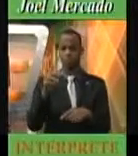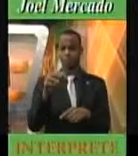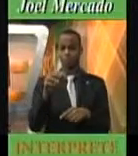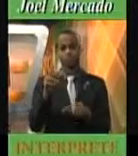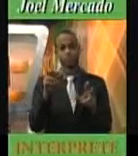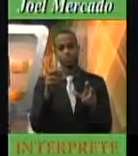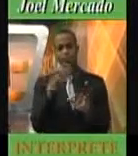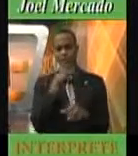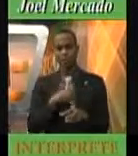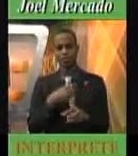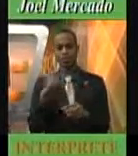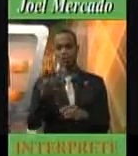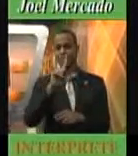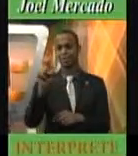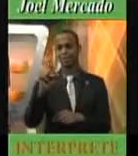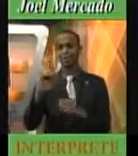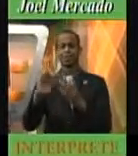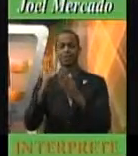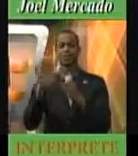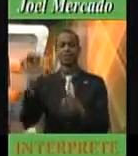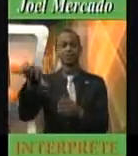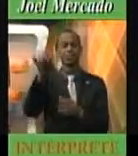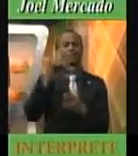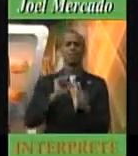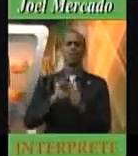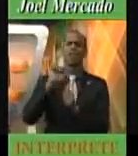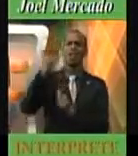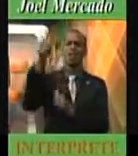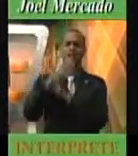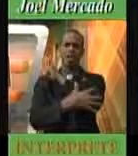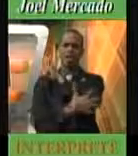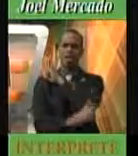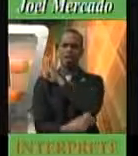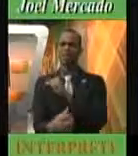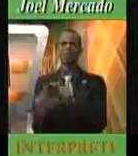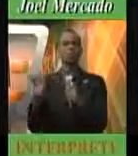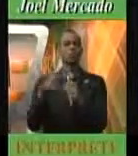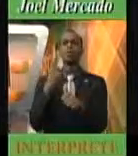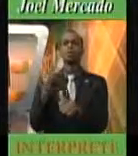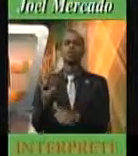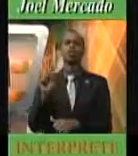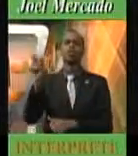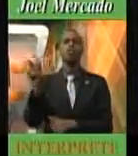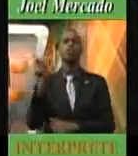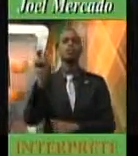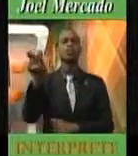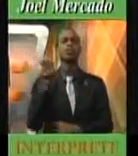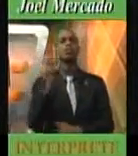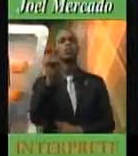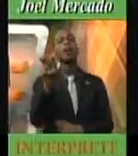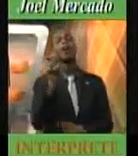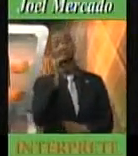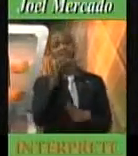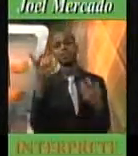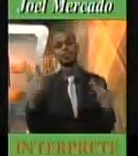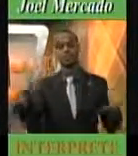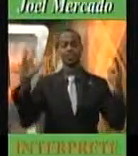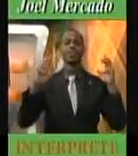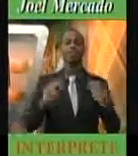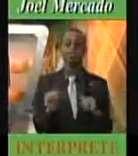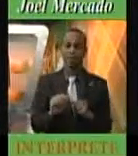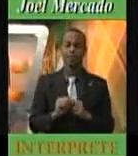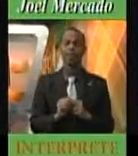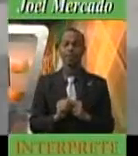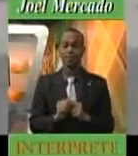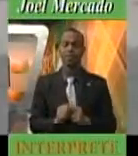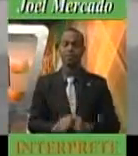y privilegiamos sobre todo la más lejana, la más pobre y la más excluida, que creo que dónde está la mayor necesidad y la menos información